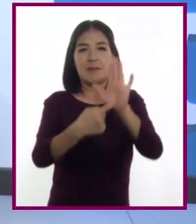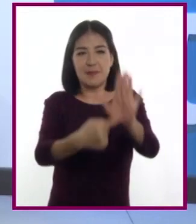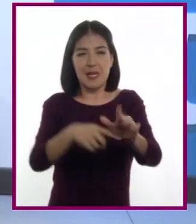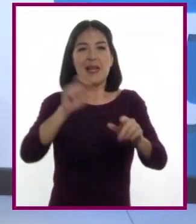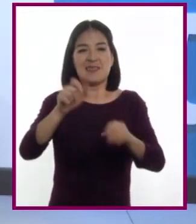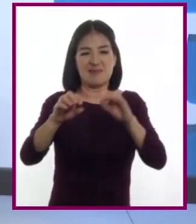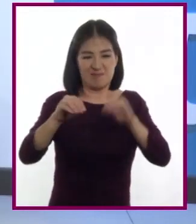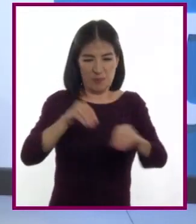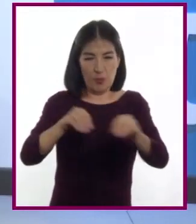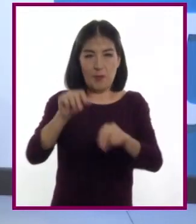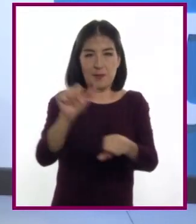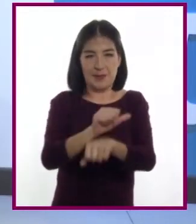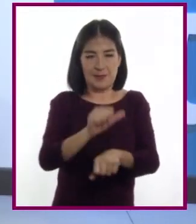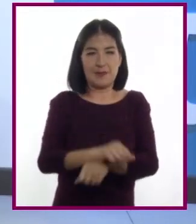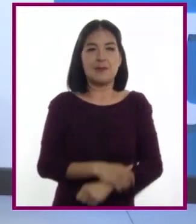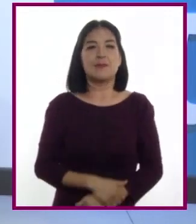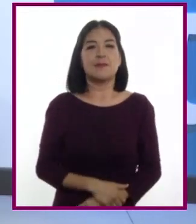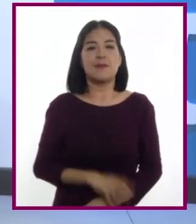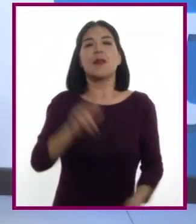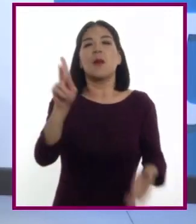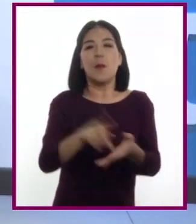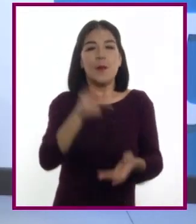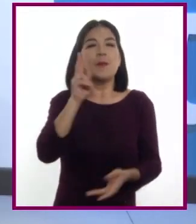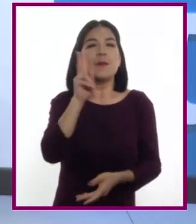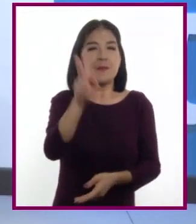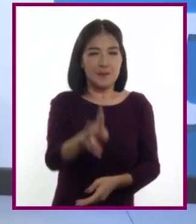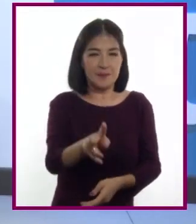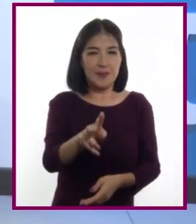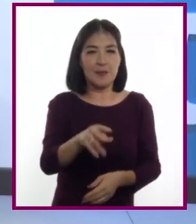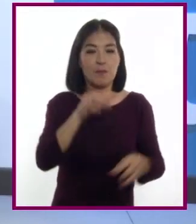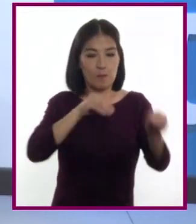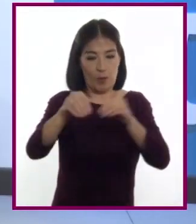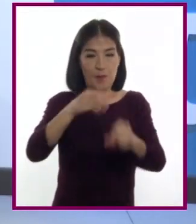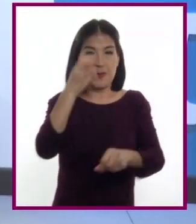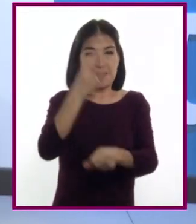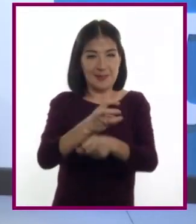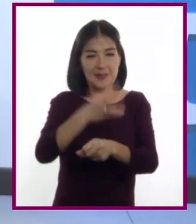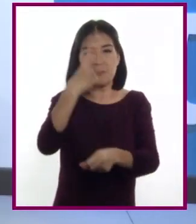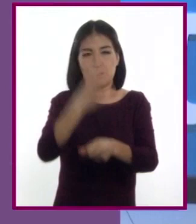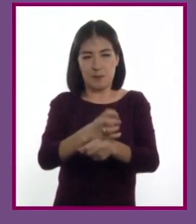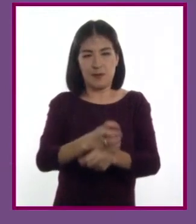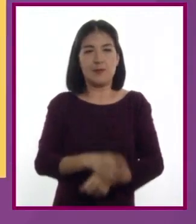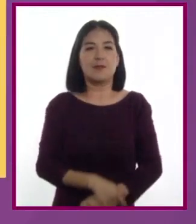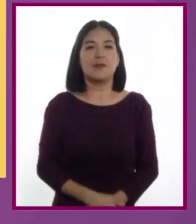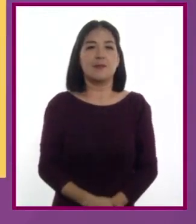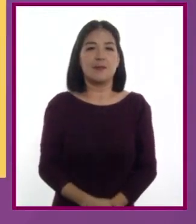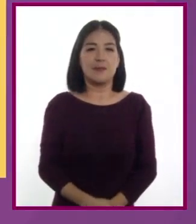móvil. Observemos nuevamente el movimiento 3 y el movimiento 4.